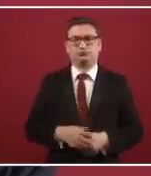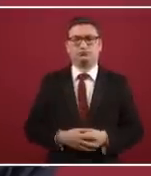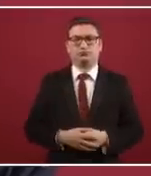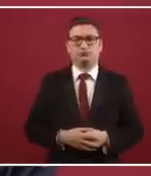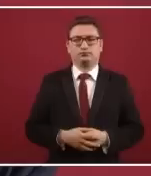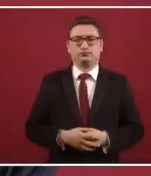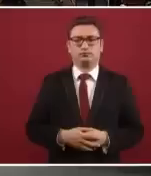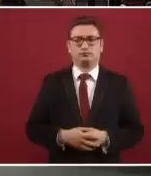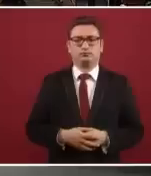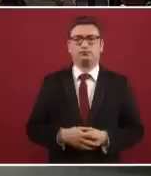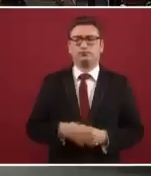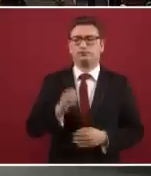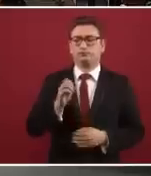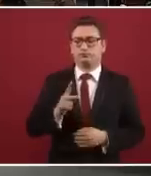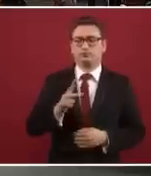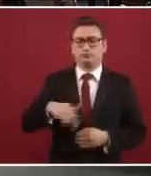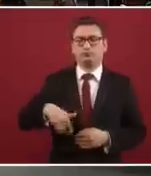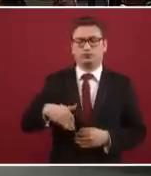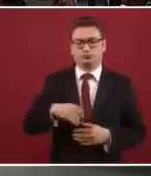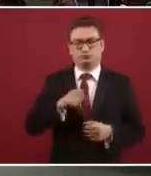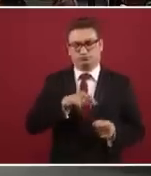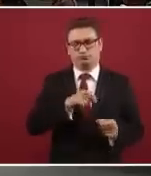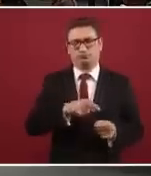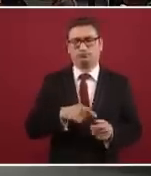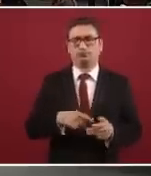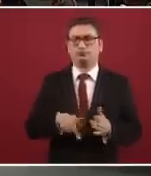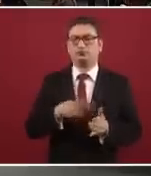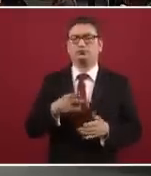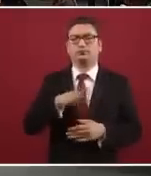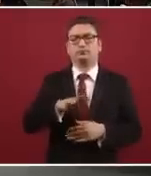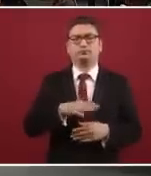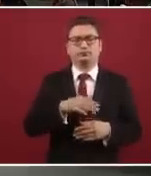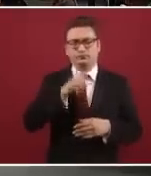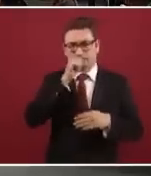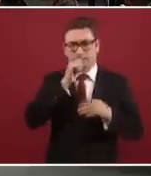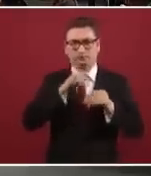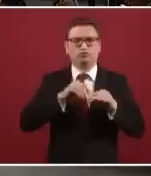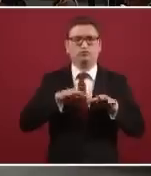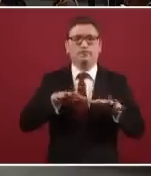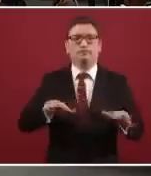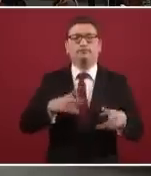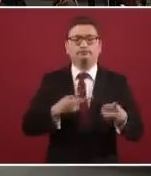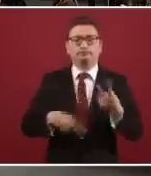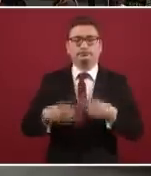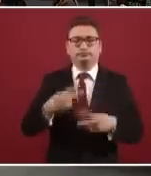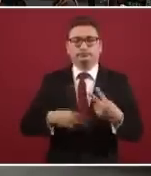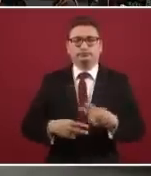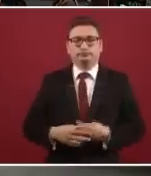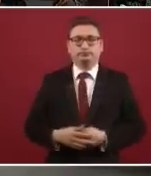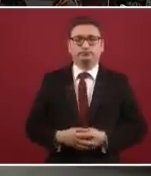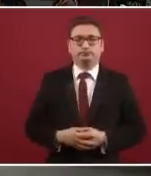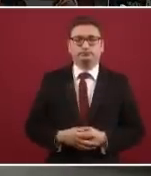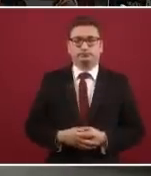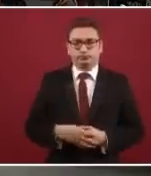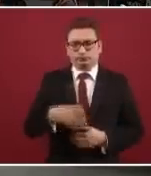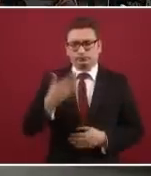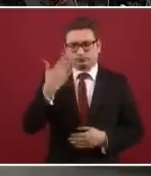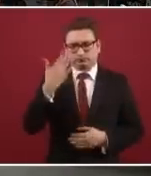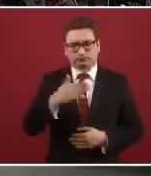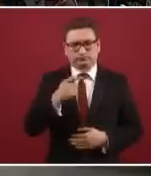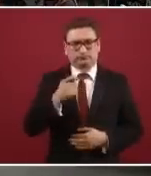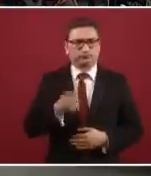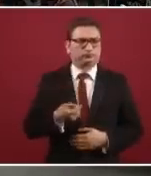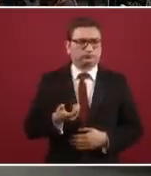que se aplicó, ¿no? La campaña, se volverá a aplicar. La campaña que dice que ya venía, ¿no? ¿Saben ustedes, sabe